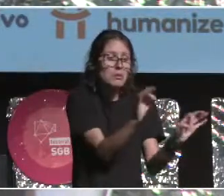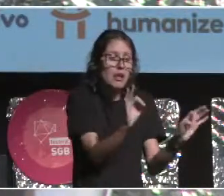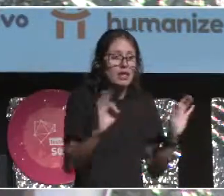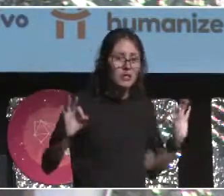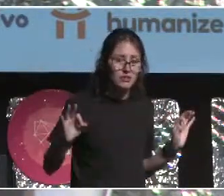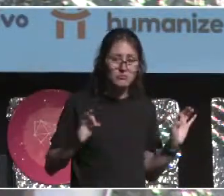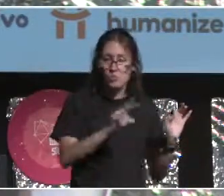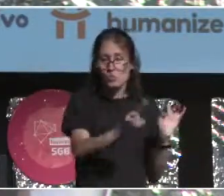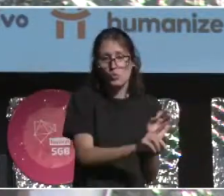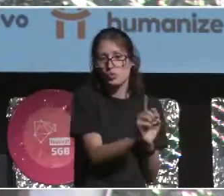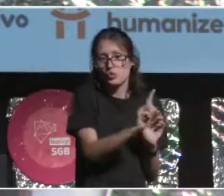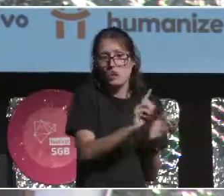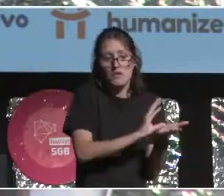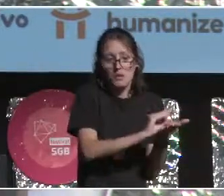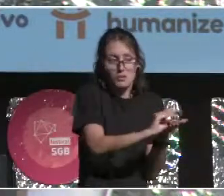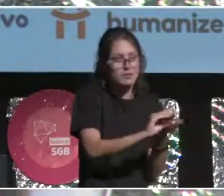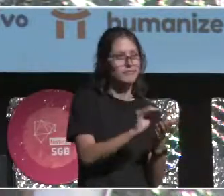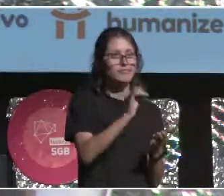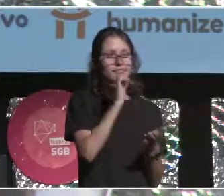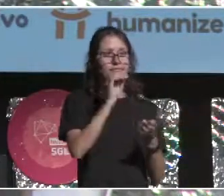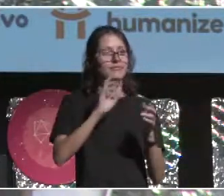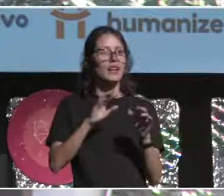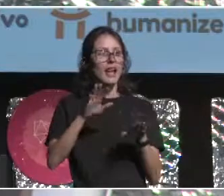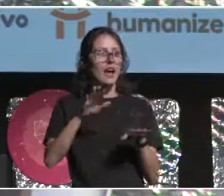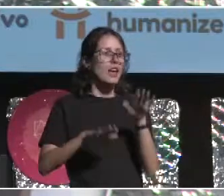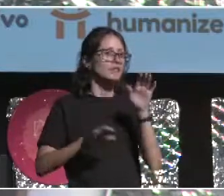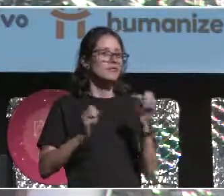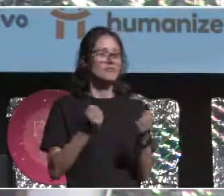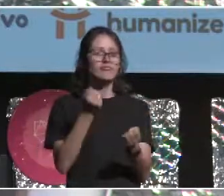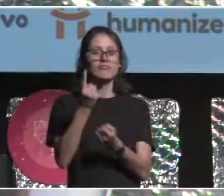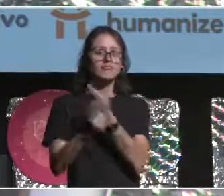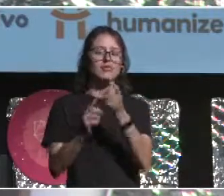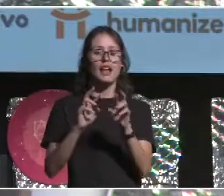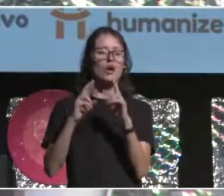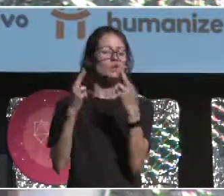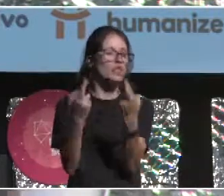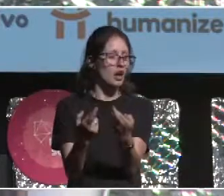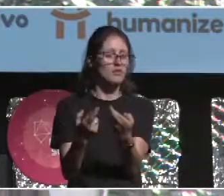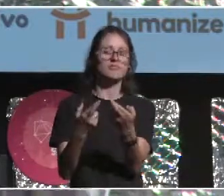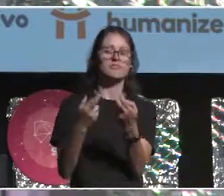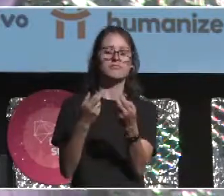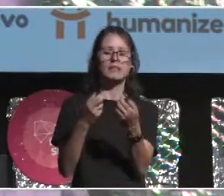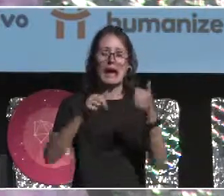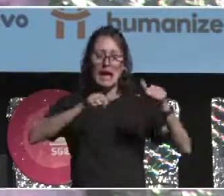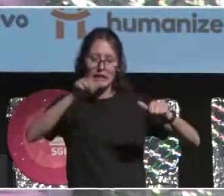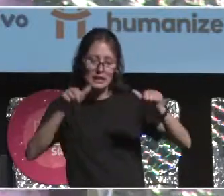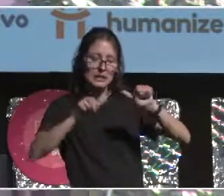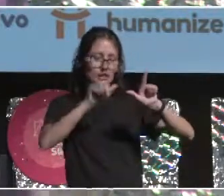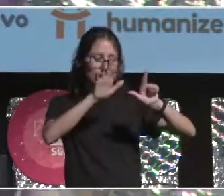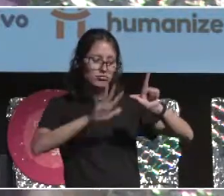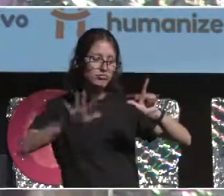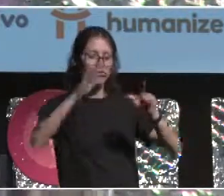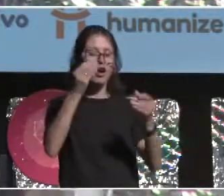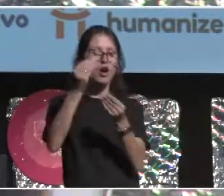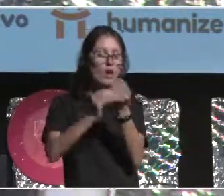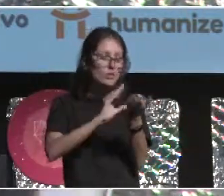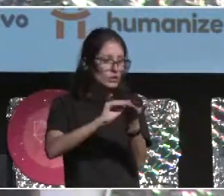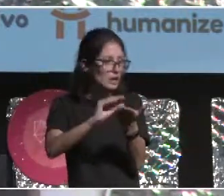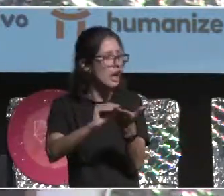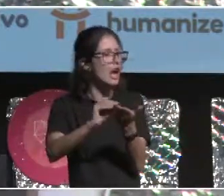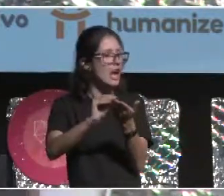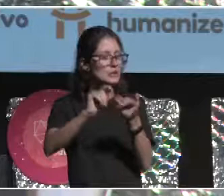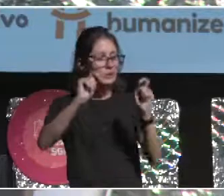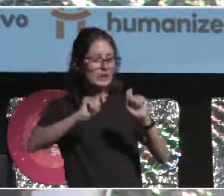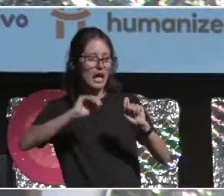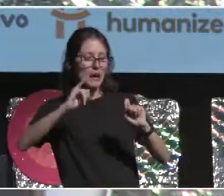estábamos haciendo una reunión, un ejercicio, revisando si las plataformas de datos abiertos, tanto a nivel nacional como